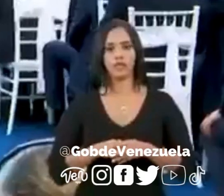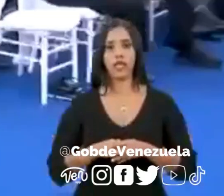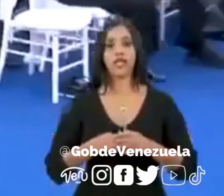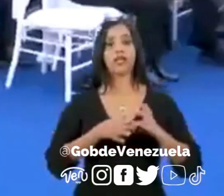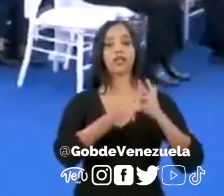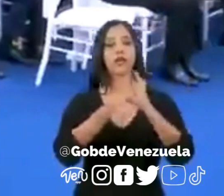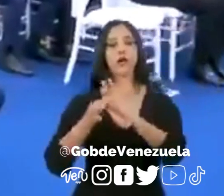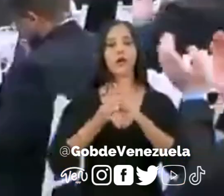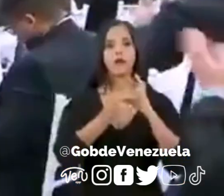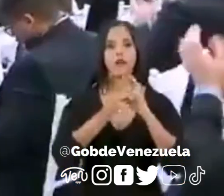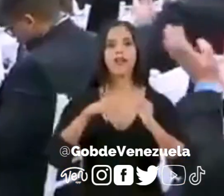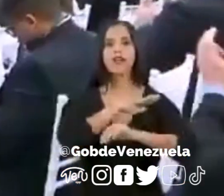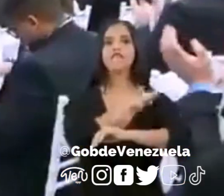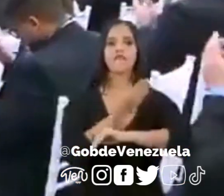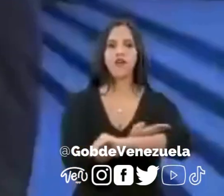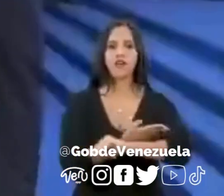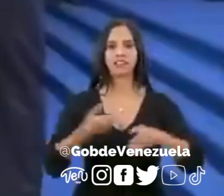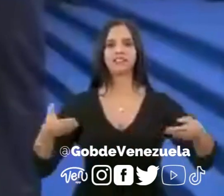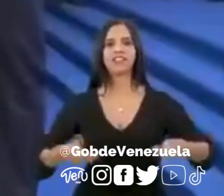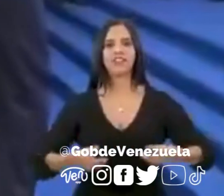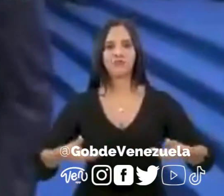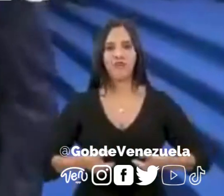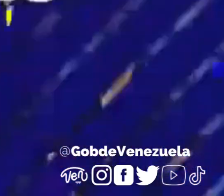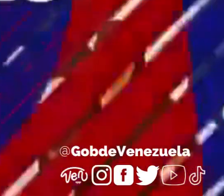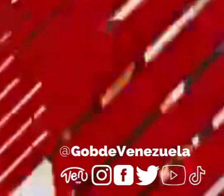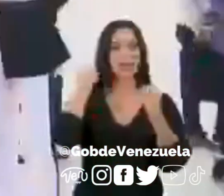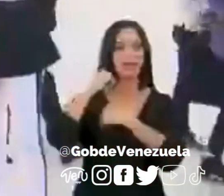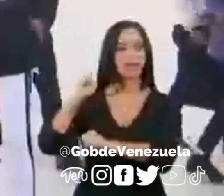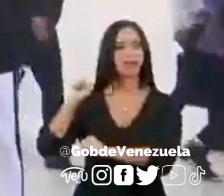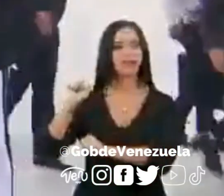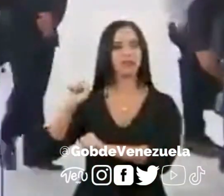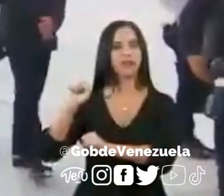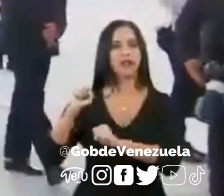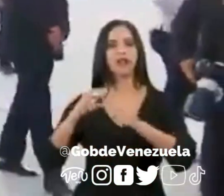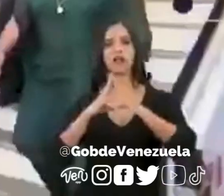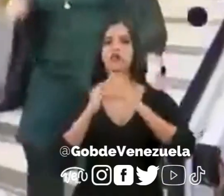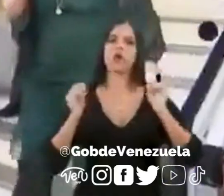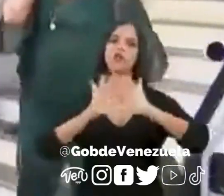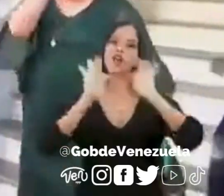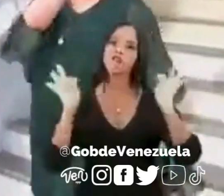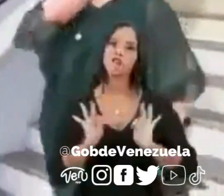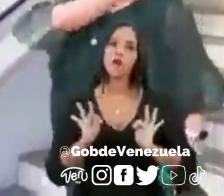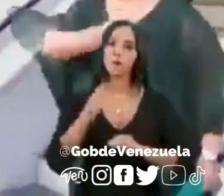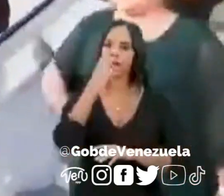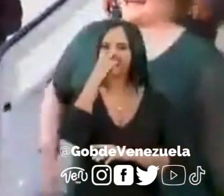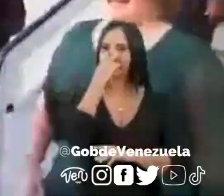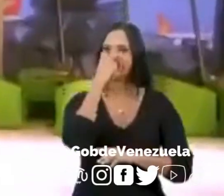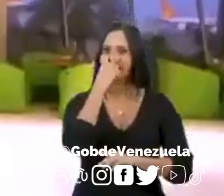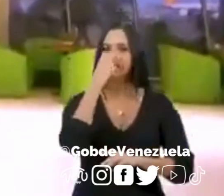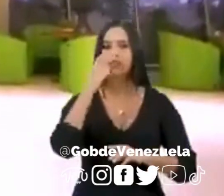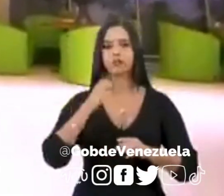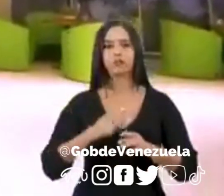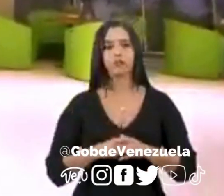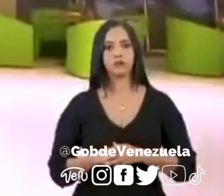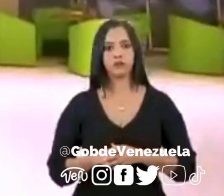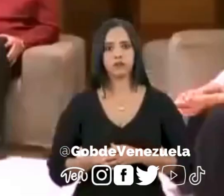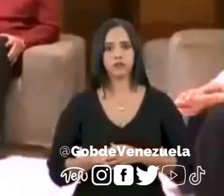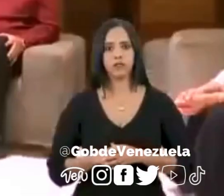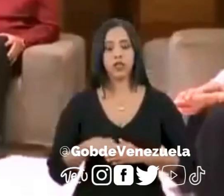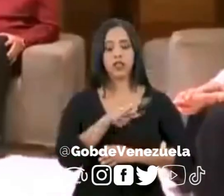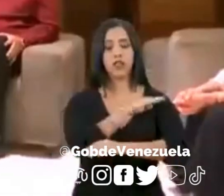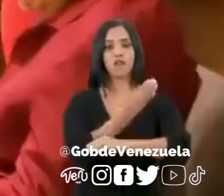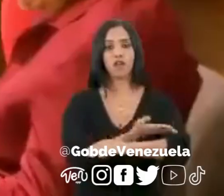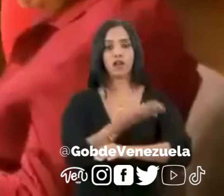unir fuerzas y esfuerzos para rechazar todo tipo de intervencionismo de